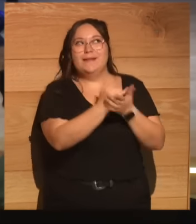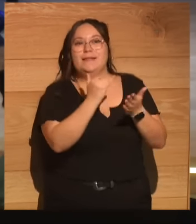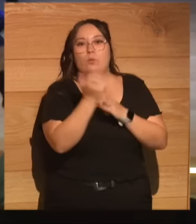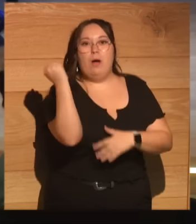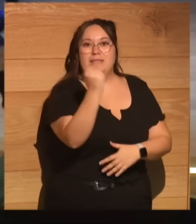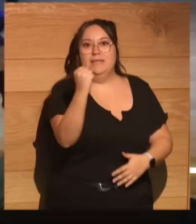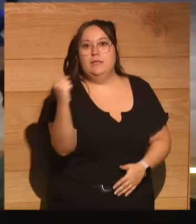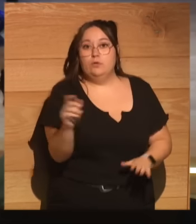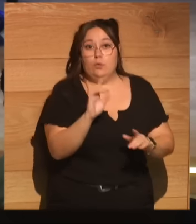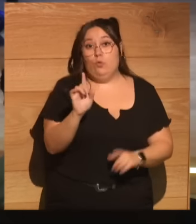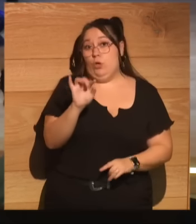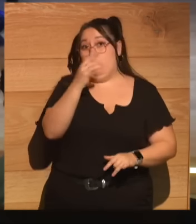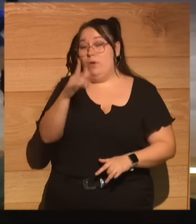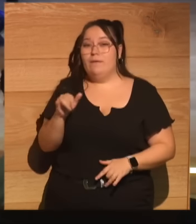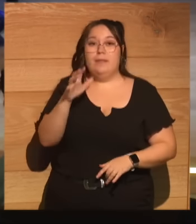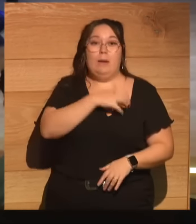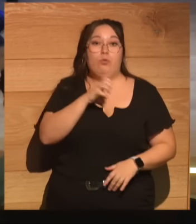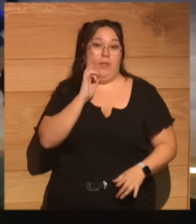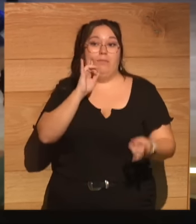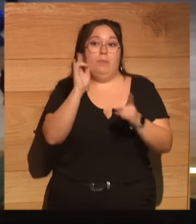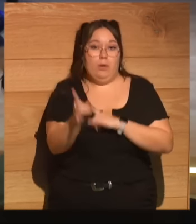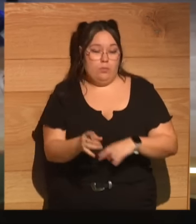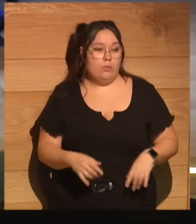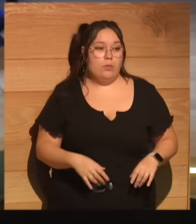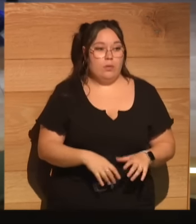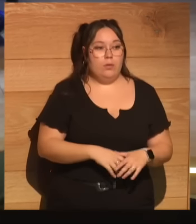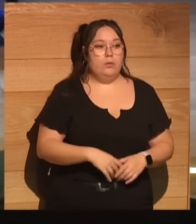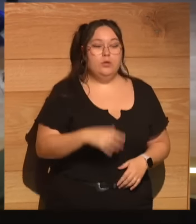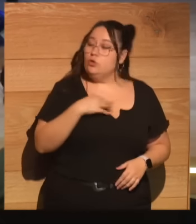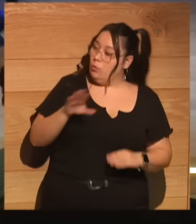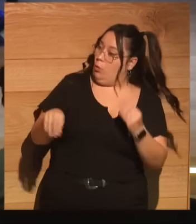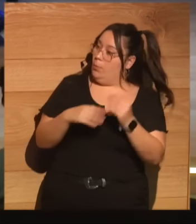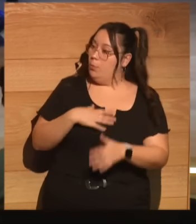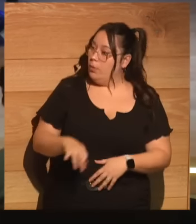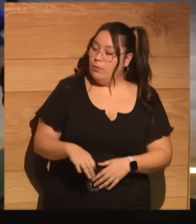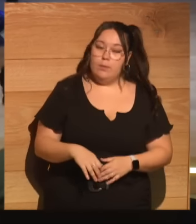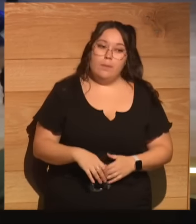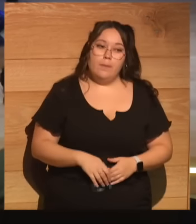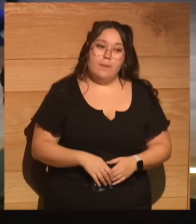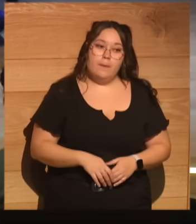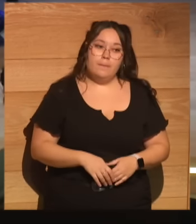creo que incluso llegaron a llamar a la policía. Bueno, ¿puedo decir algo de forma complementaria? Sí.